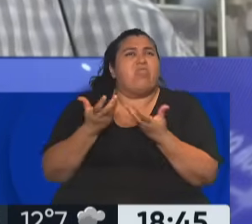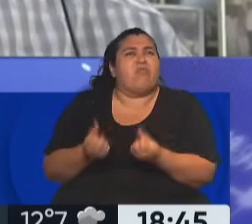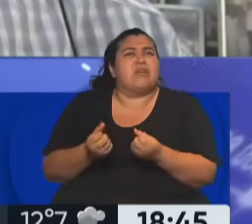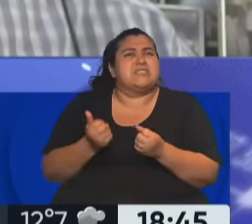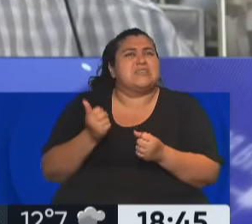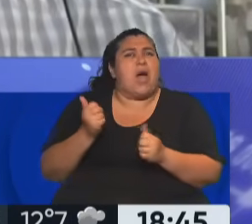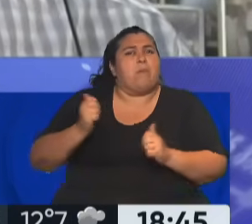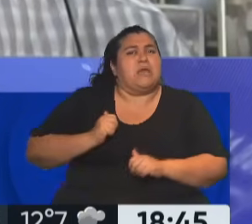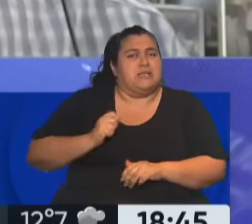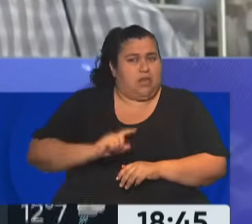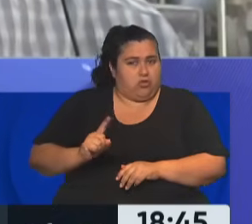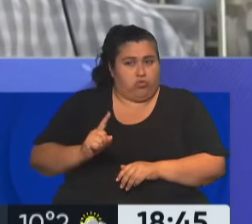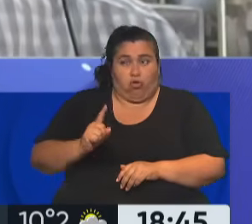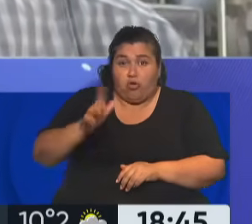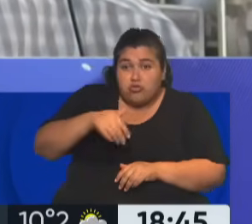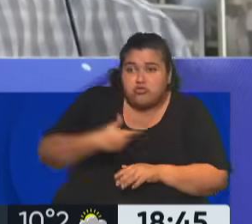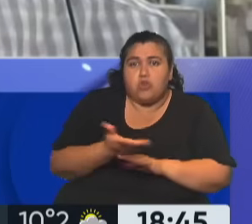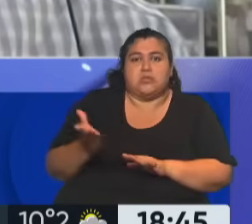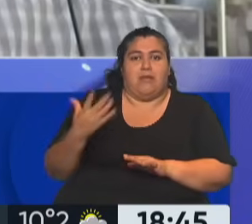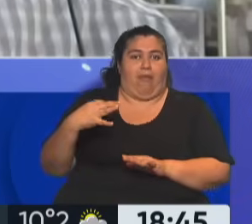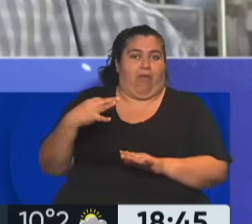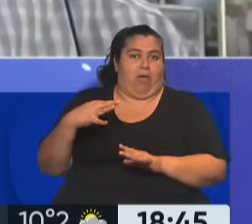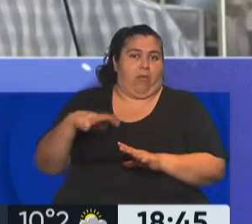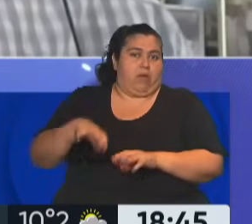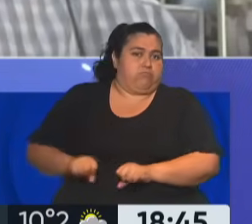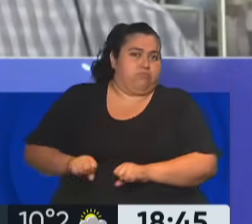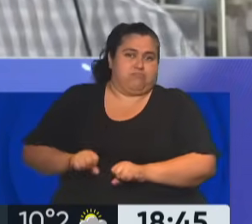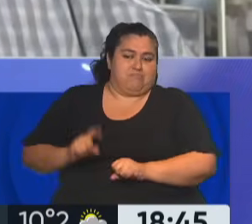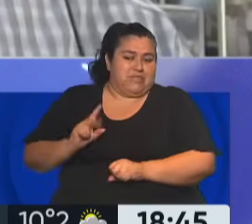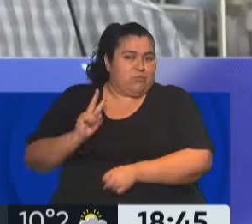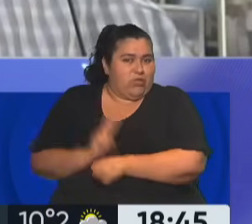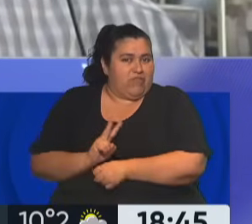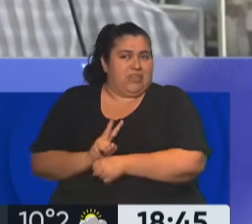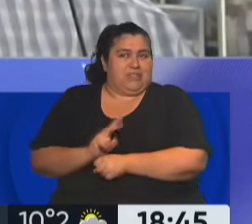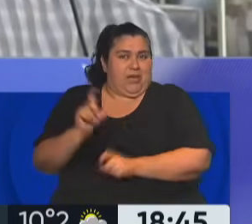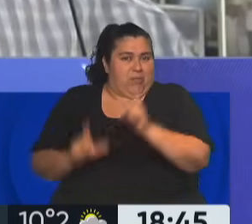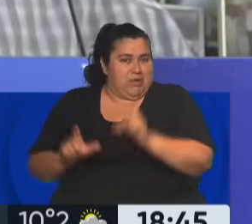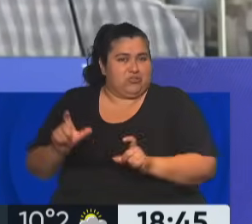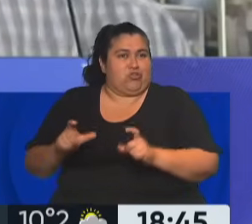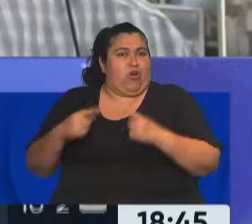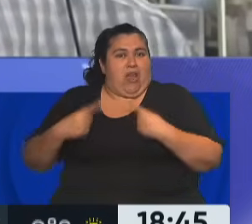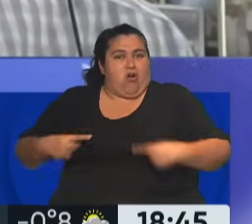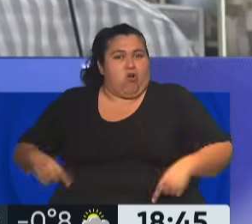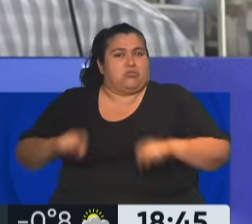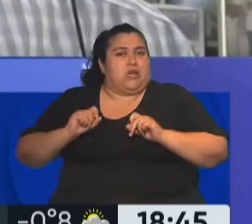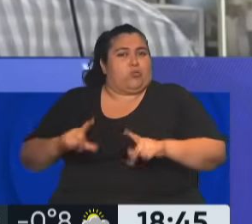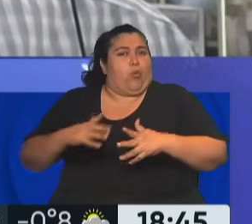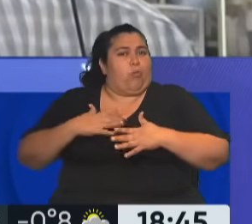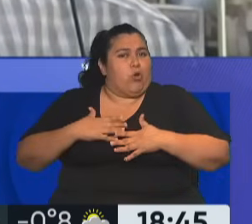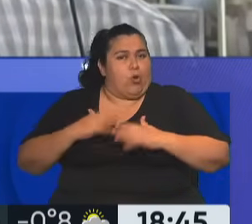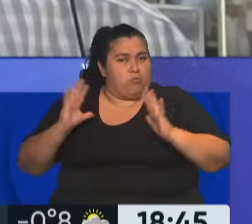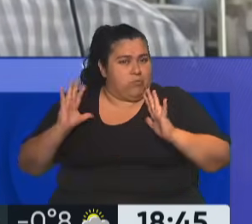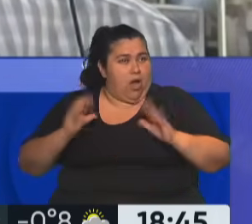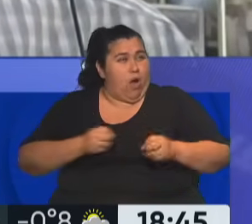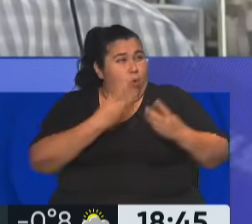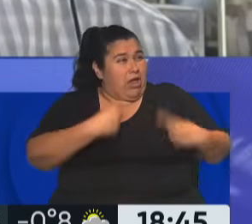sino que la sociedad debe estar preparada para defender la isla, la vida y sus bienes ante cualquier